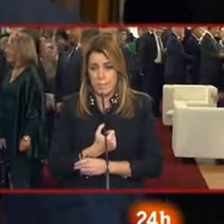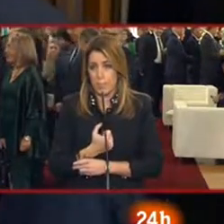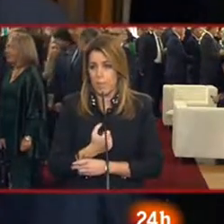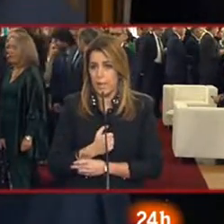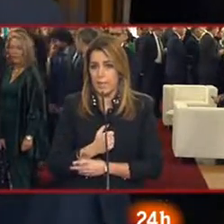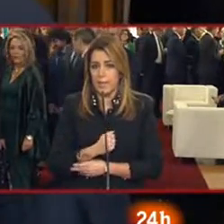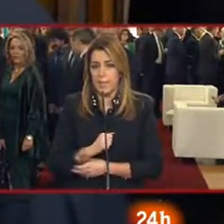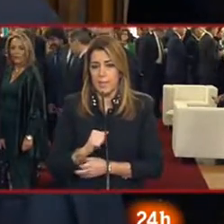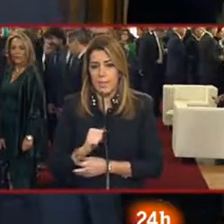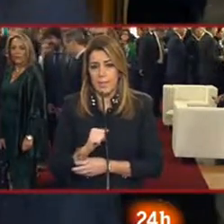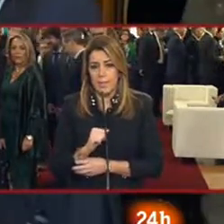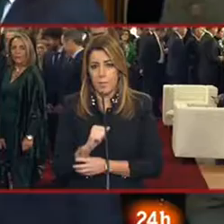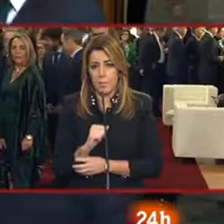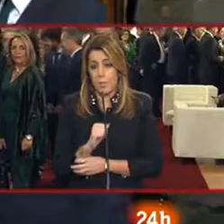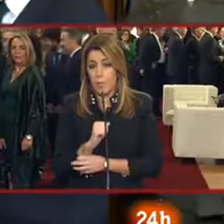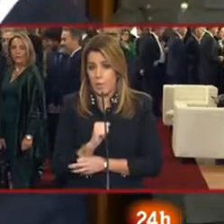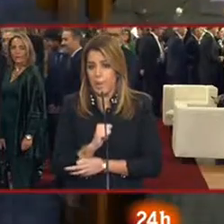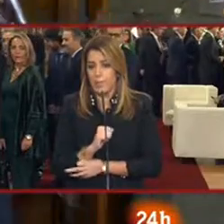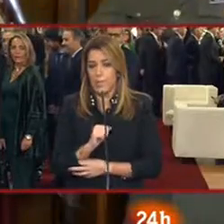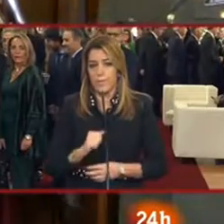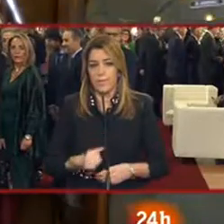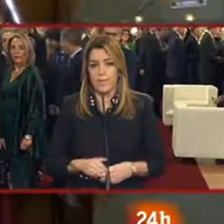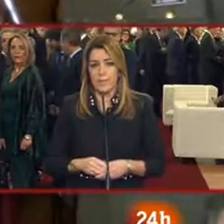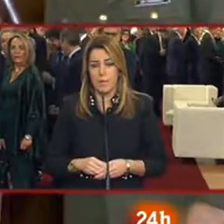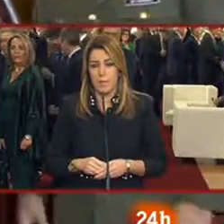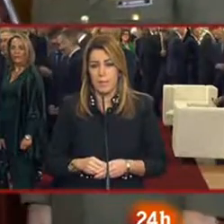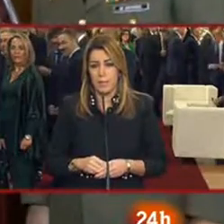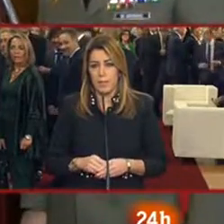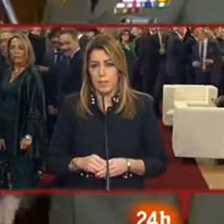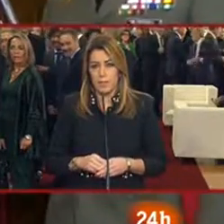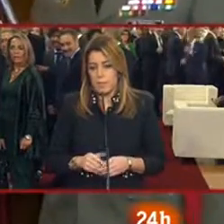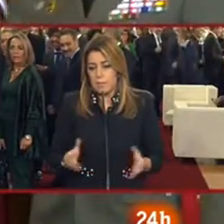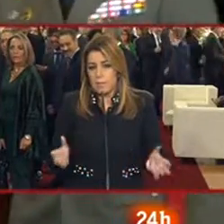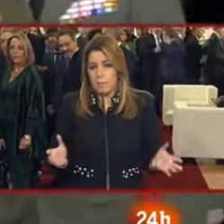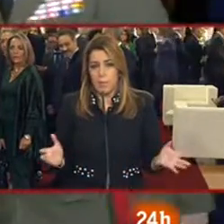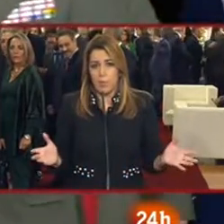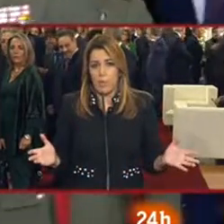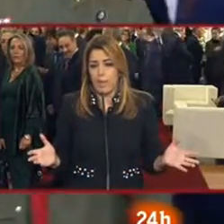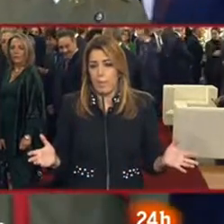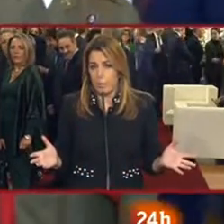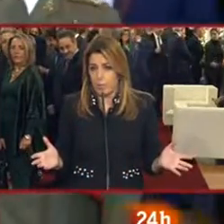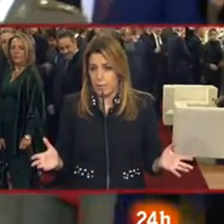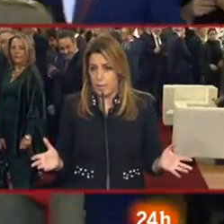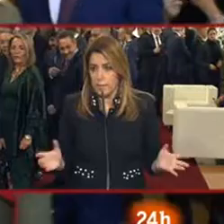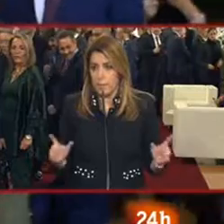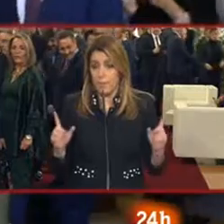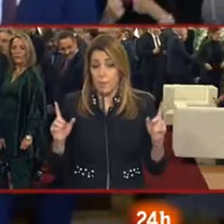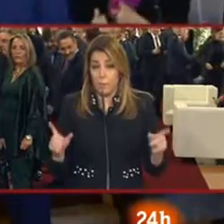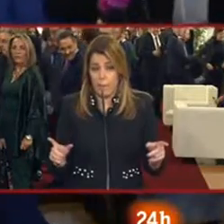y sabemos que ahí está los mejores años de este país, sabemos que hay que cambiarla cuanto